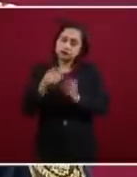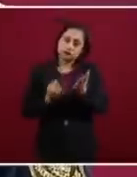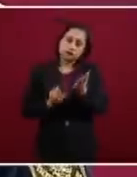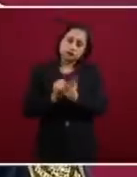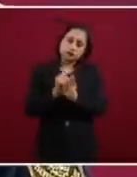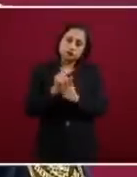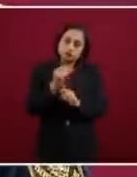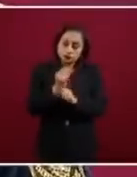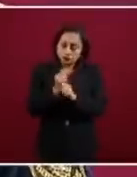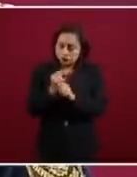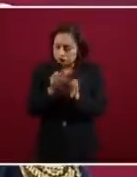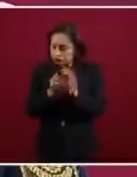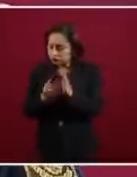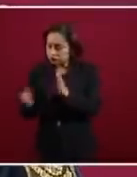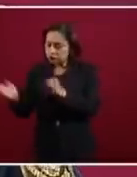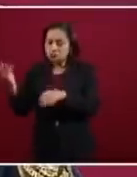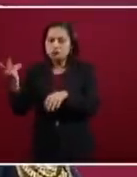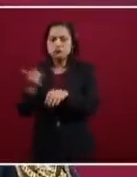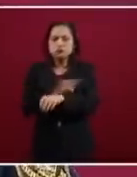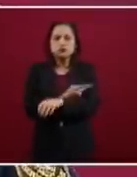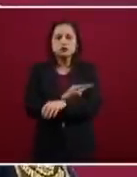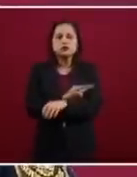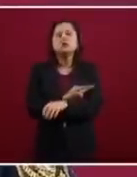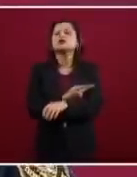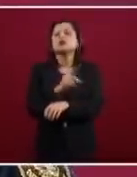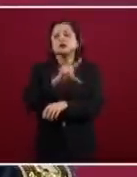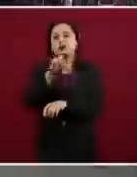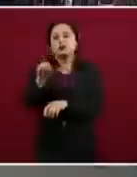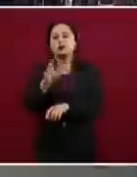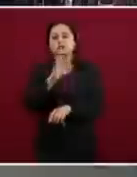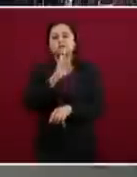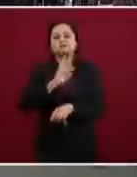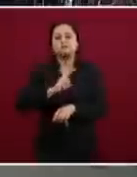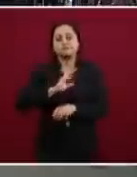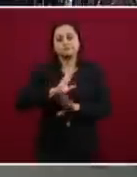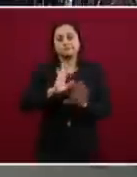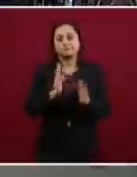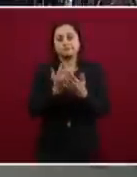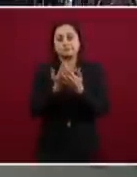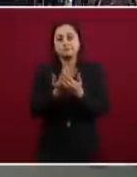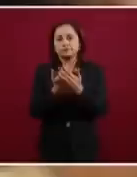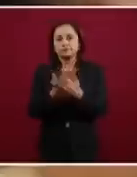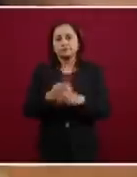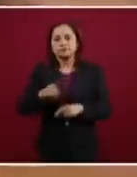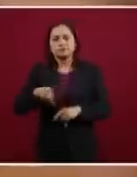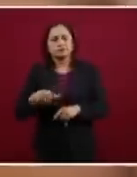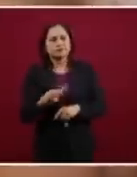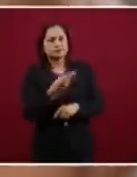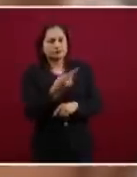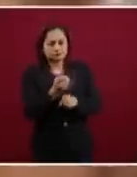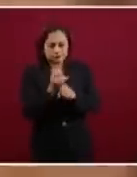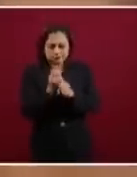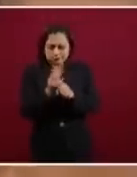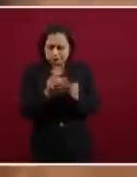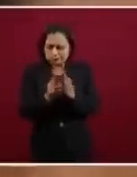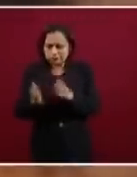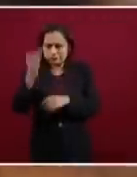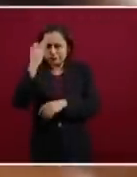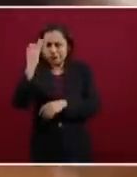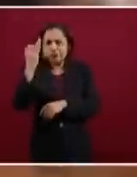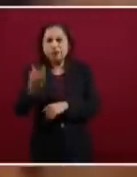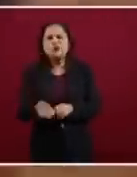y después esperaremos el resultado de ello sabe más o menos cuánto tardan estas investigaciones en la fiscalía